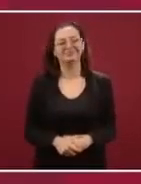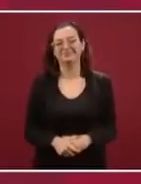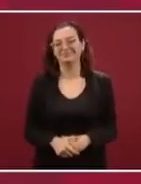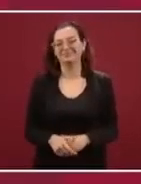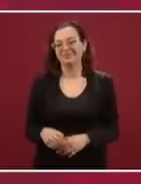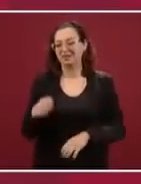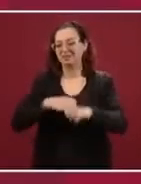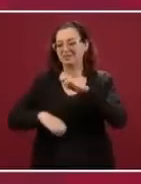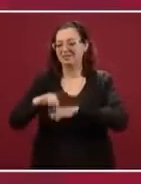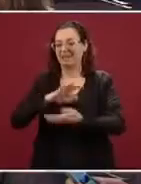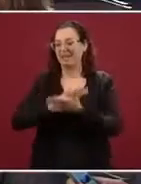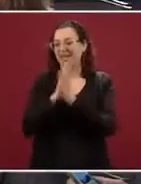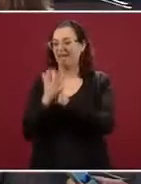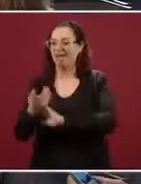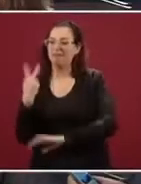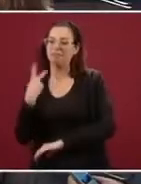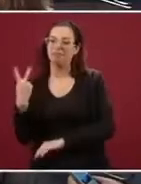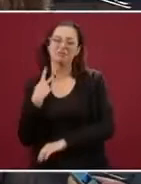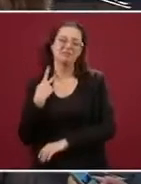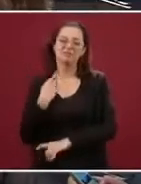se pierden.